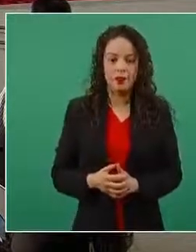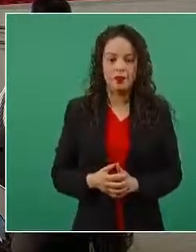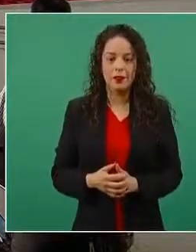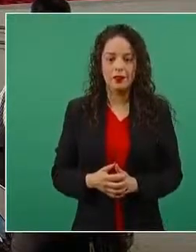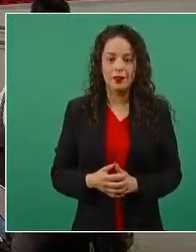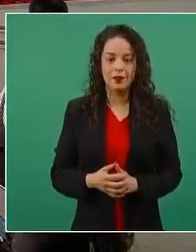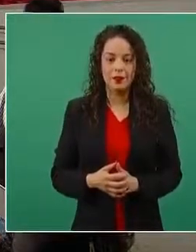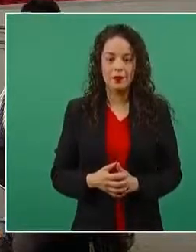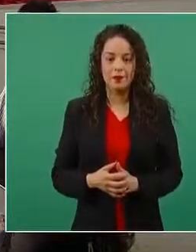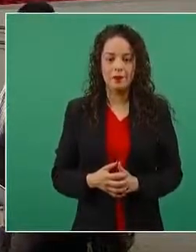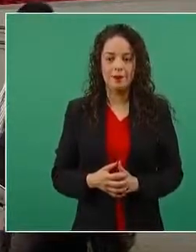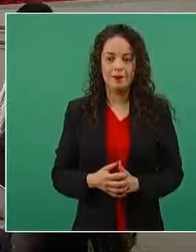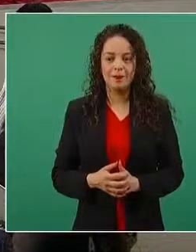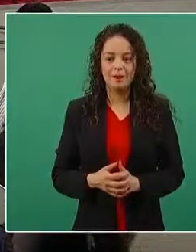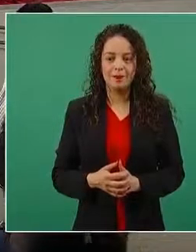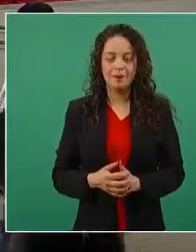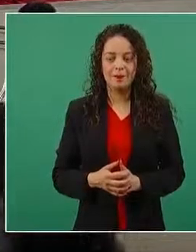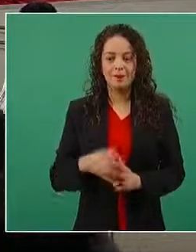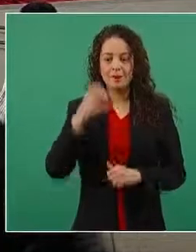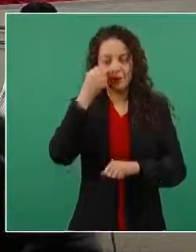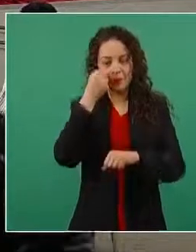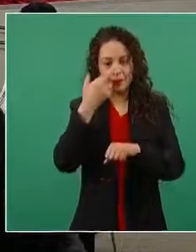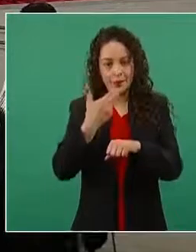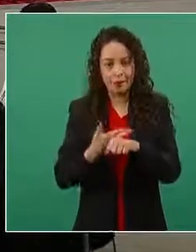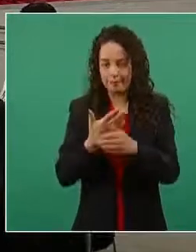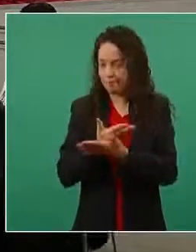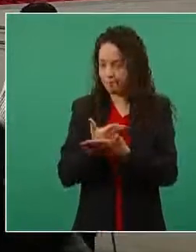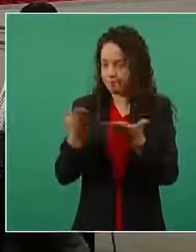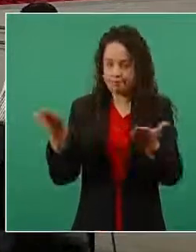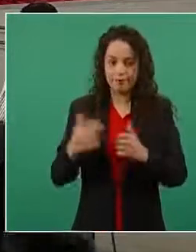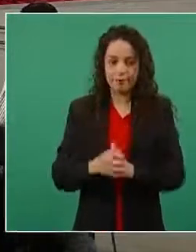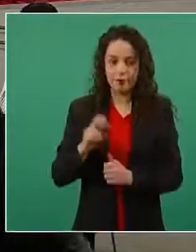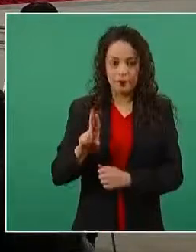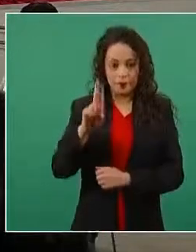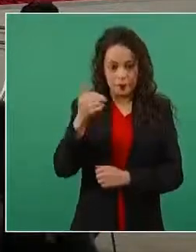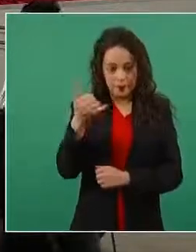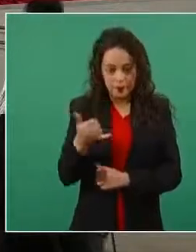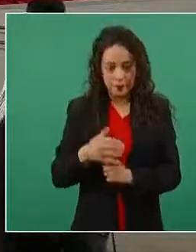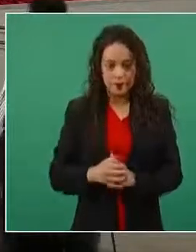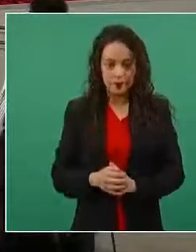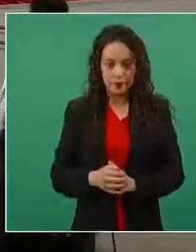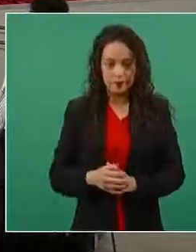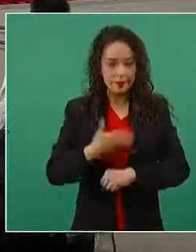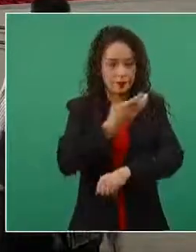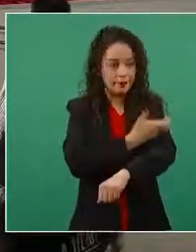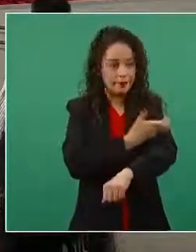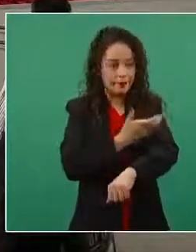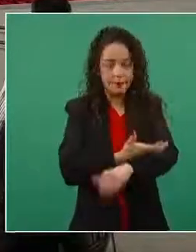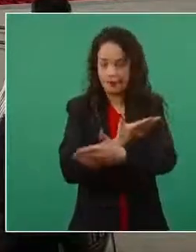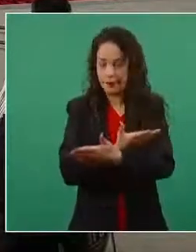Con su permiso, presidente, secretarias, secretarios, Ruy, colegas, muy buenos